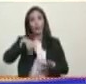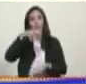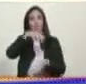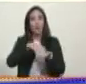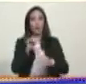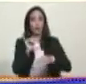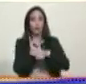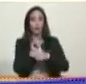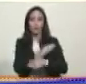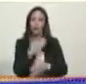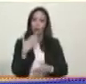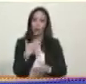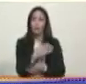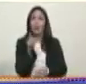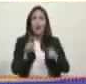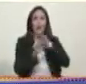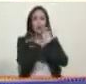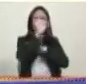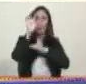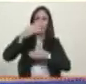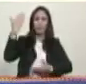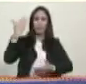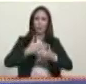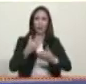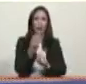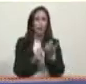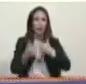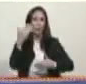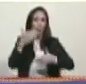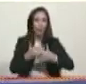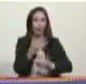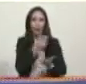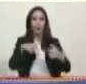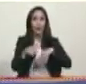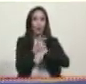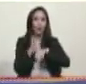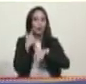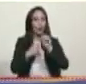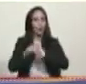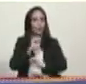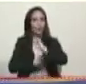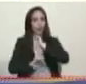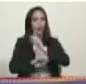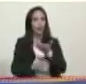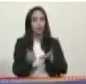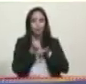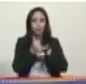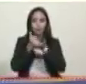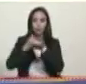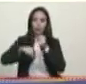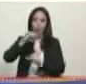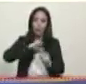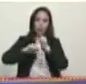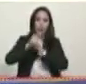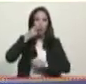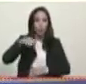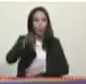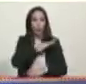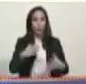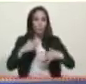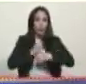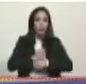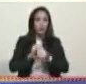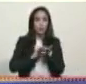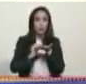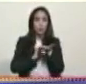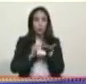mientras otros países bloquean nuestras cuentas, usted busca la forma de seguir protegiendo al pueblo, de seguir llevando la esperanza, solución a